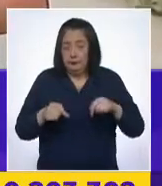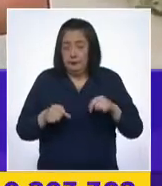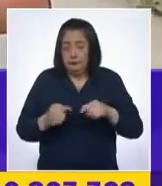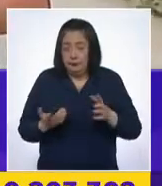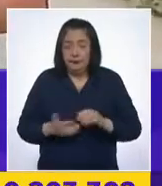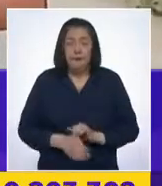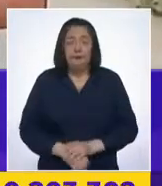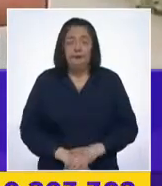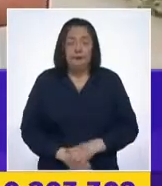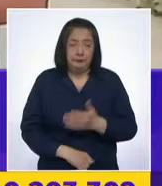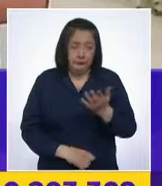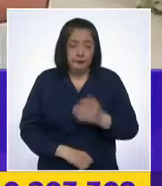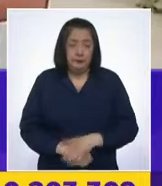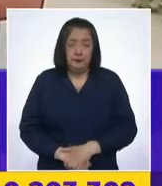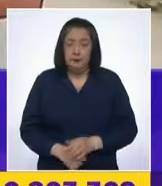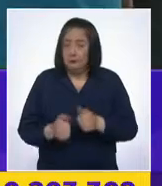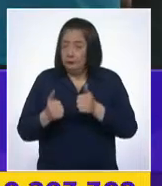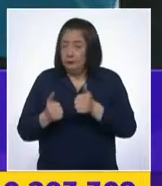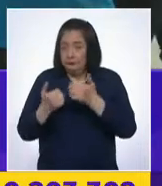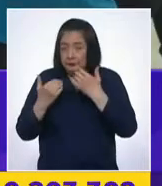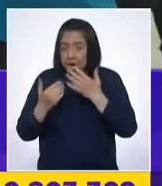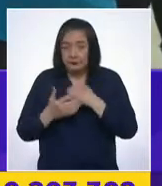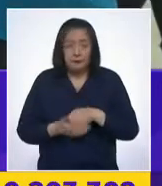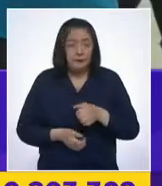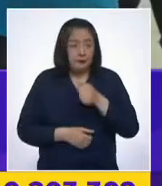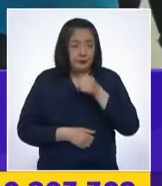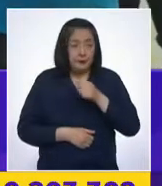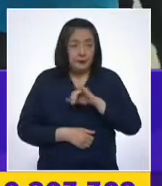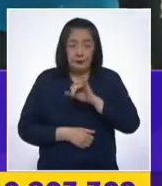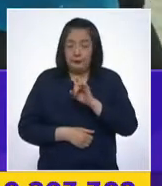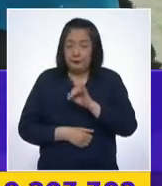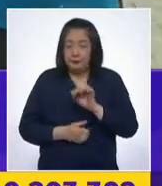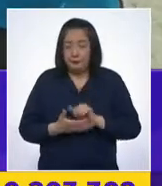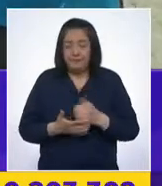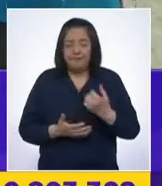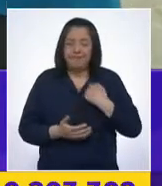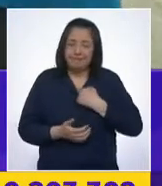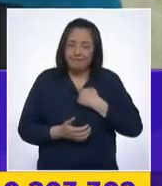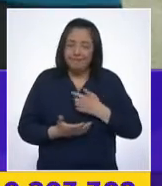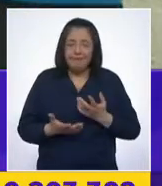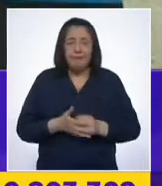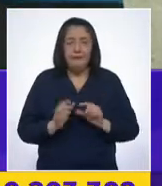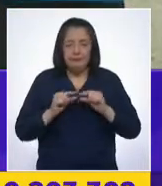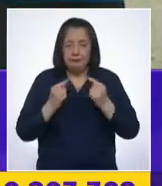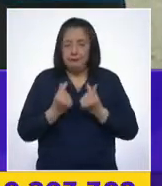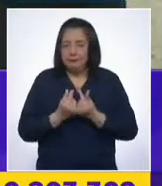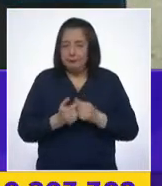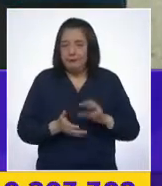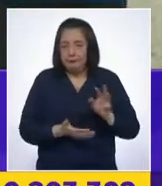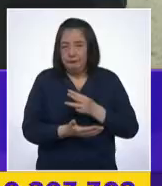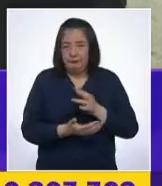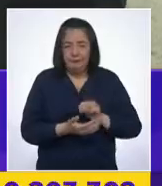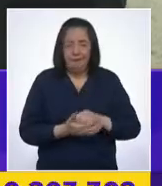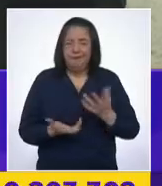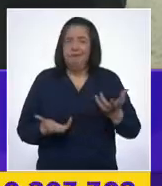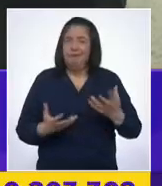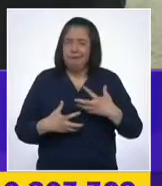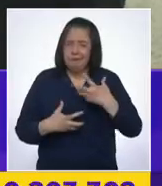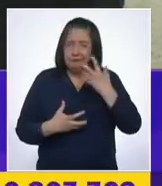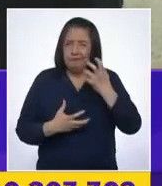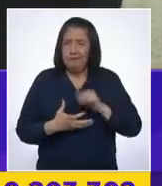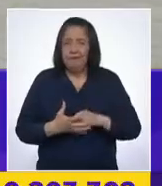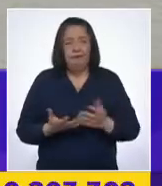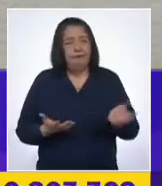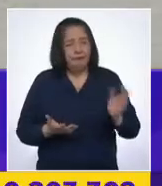del país. Fátima, contigo. Muchas gracias, Julián, por esta información. También nuestra solidaridad con el Grupo Agua Marina. Qué indignante, ¿no? Nuevamente